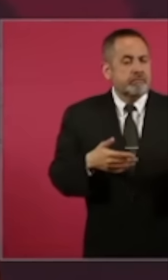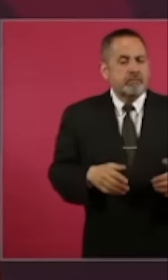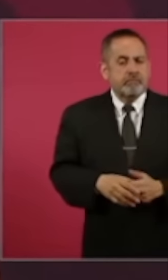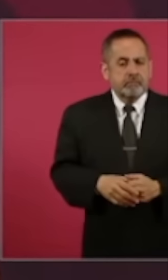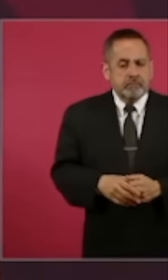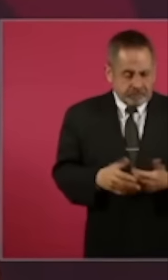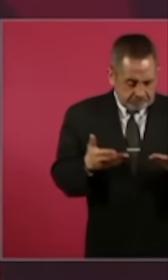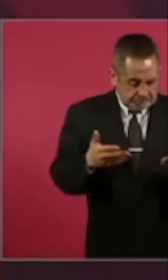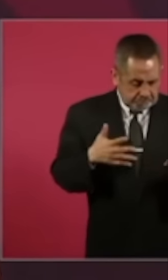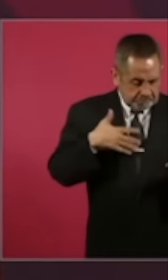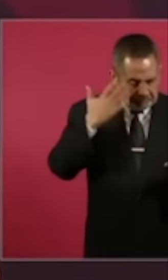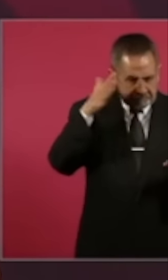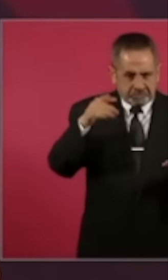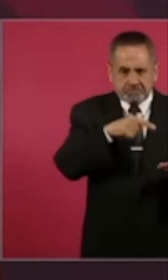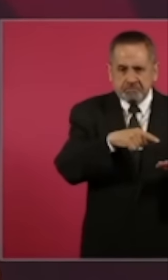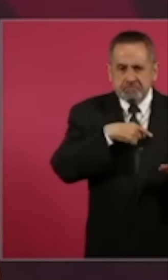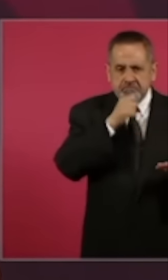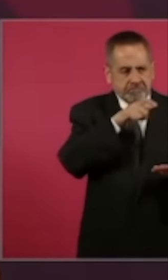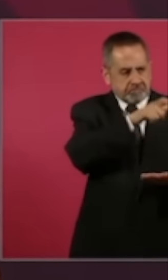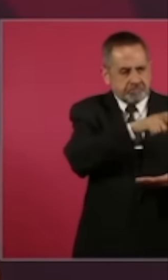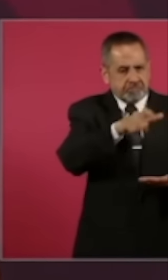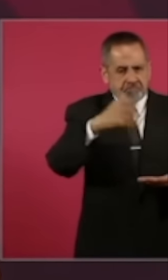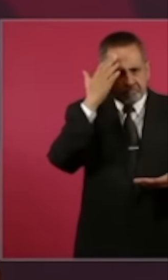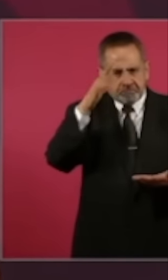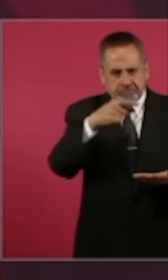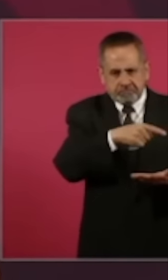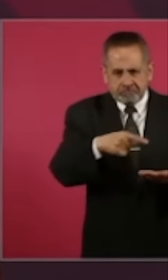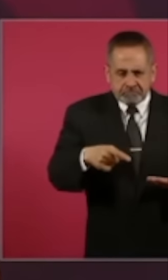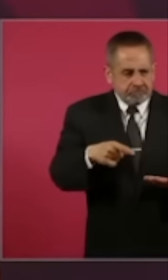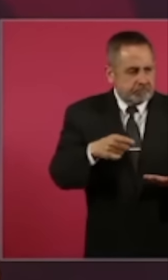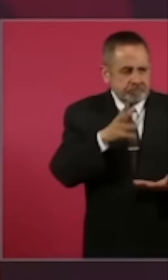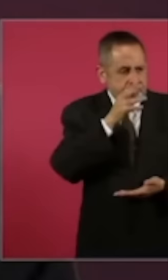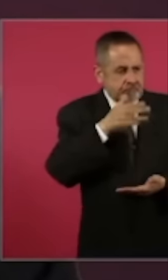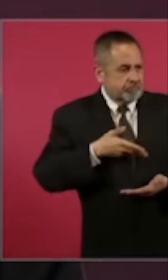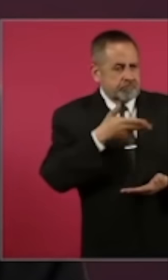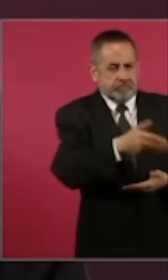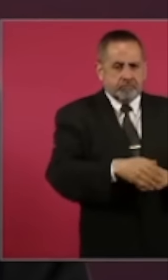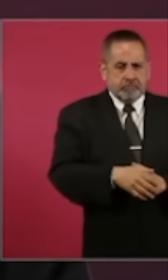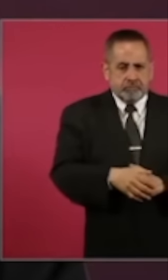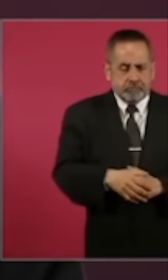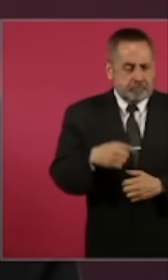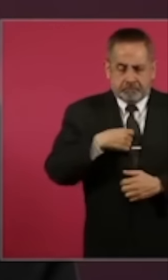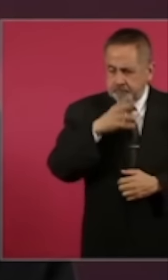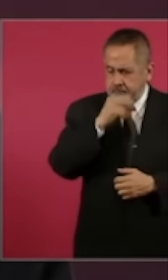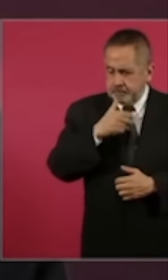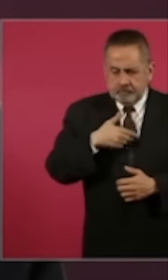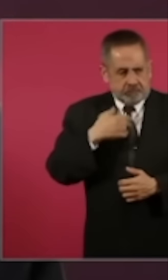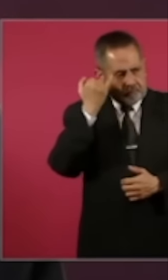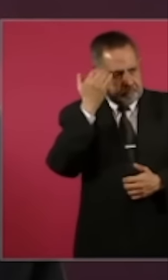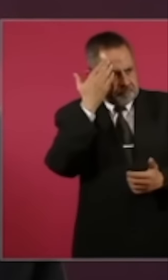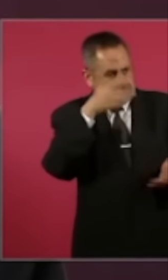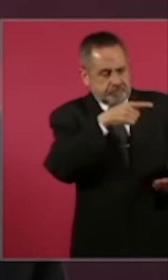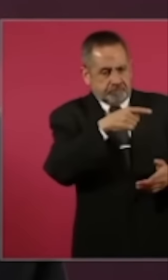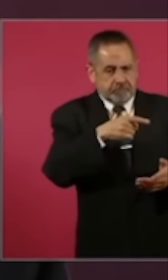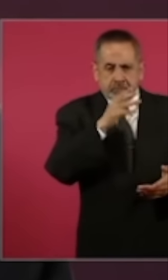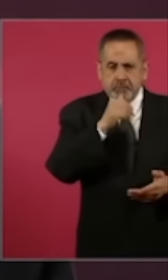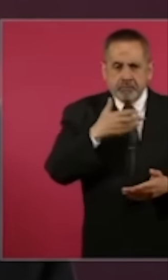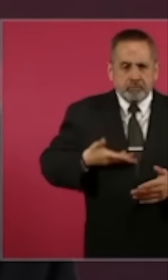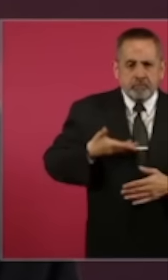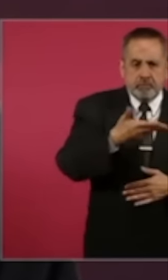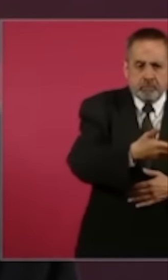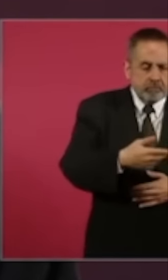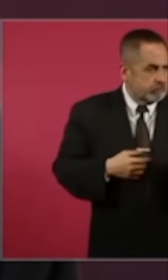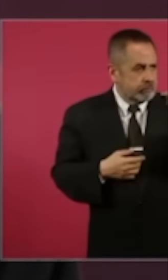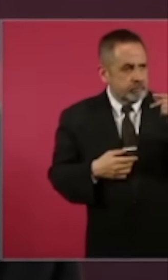Pues no conozco a nadie, yo no lo puedo proponer, el presidente no puede proponer, no